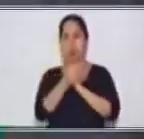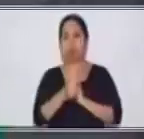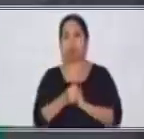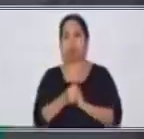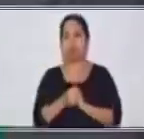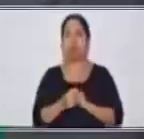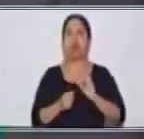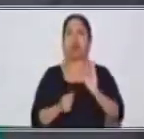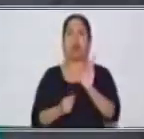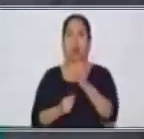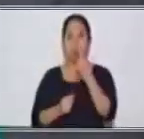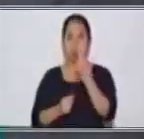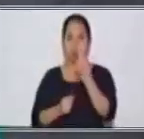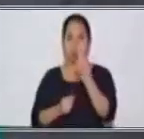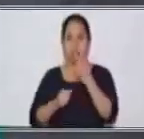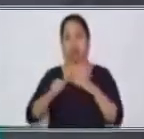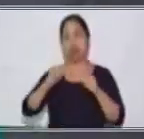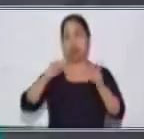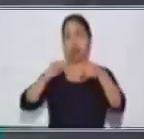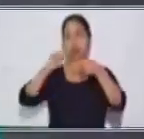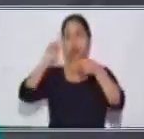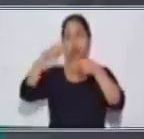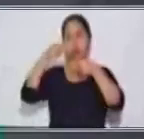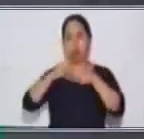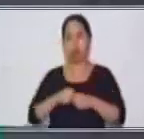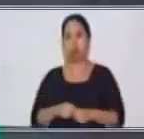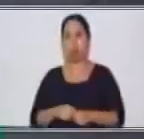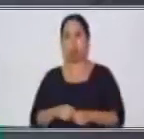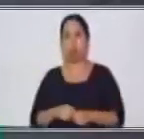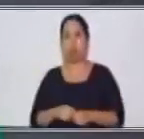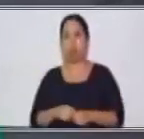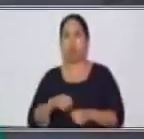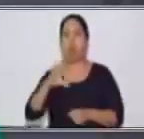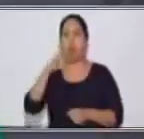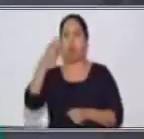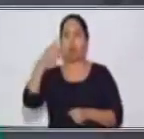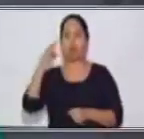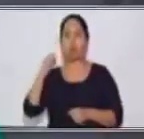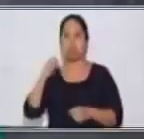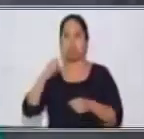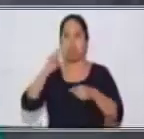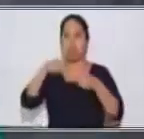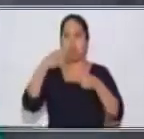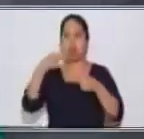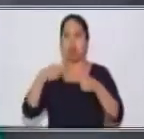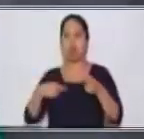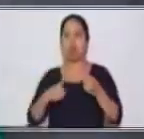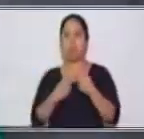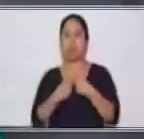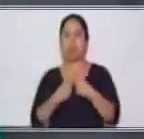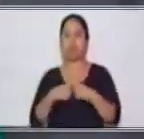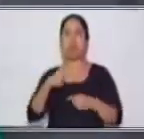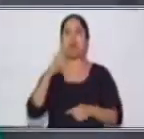r cuadrado coseno cuadrado de alfa más r cuadrado